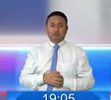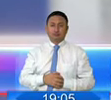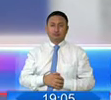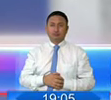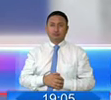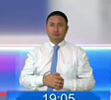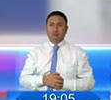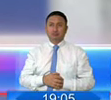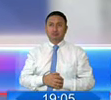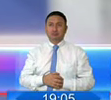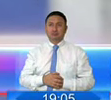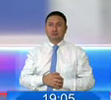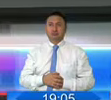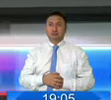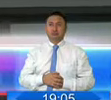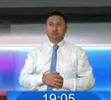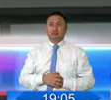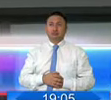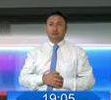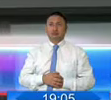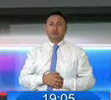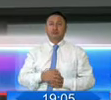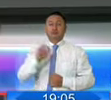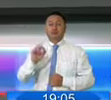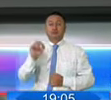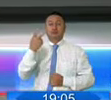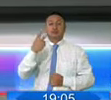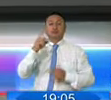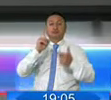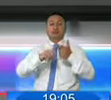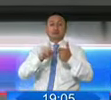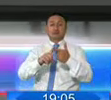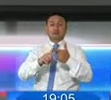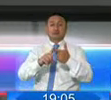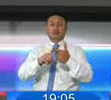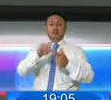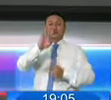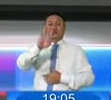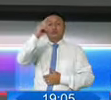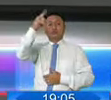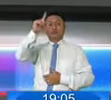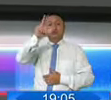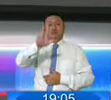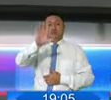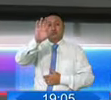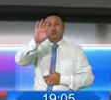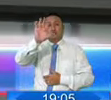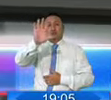$11,504,309.59, según menciona el informe. La segunda predeterminación es por